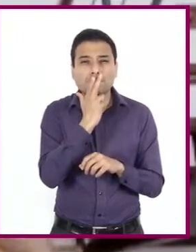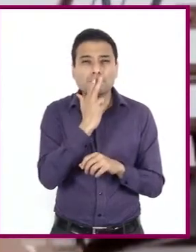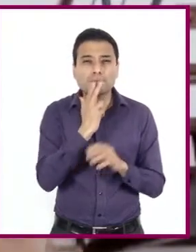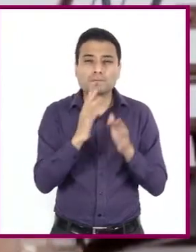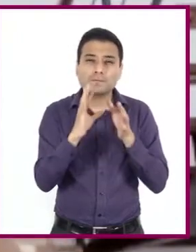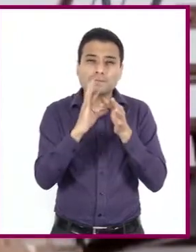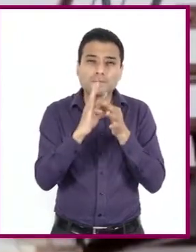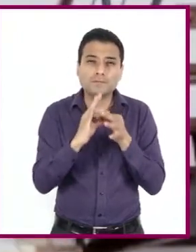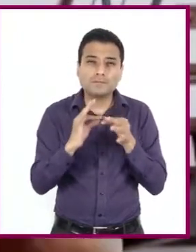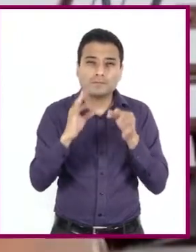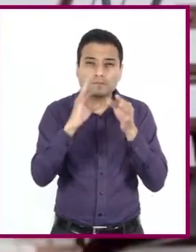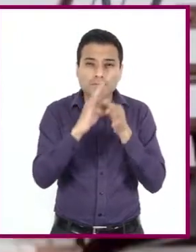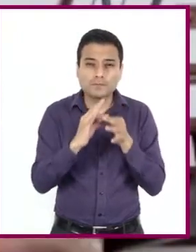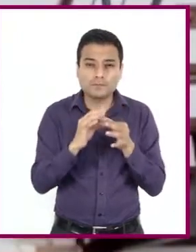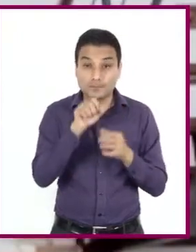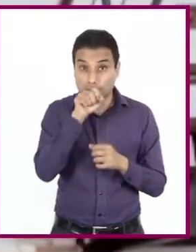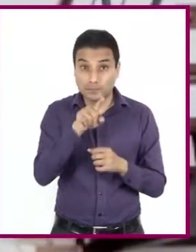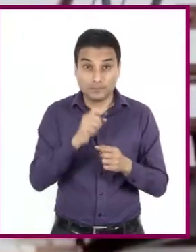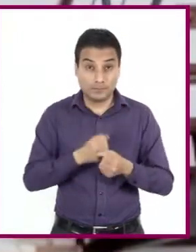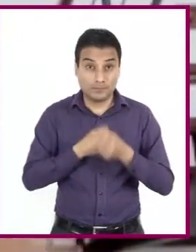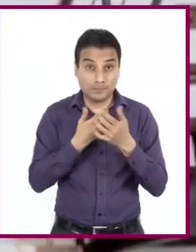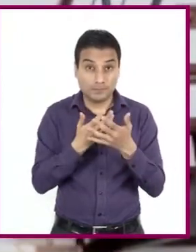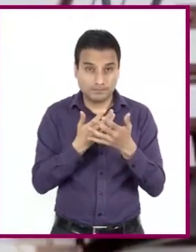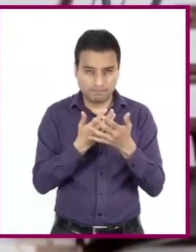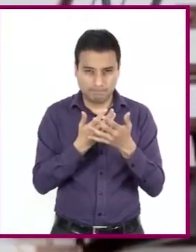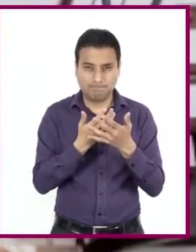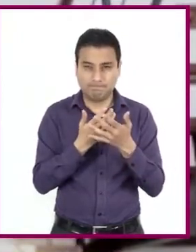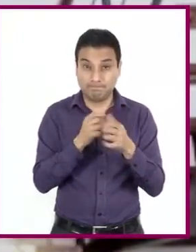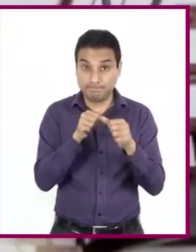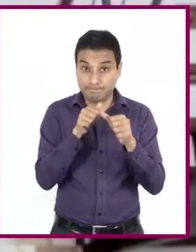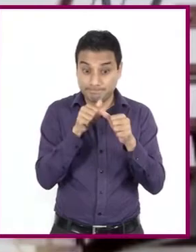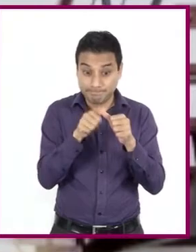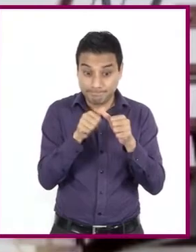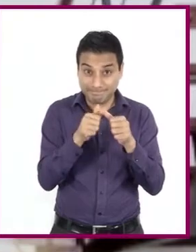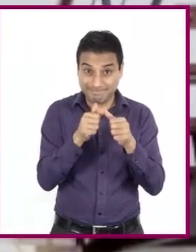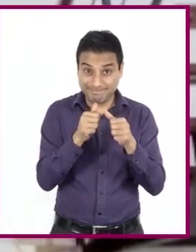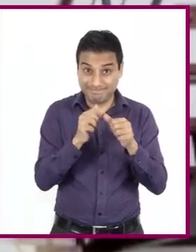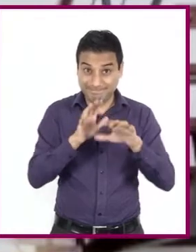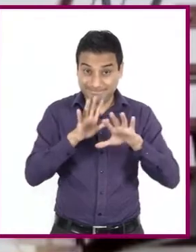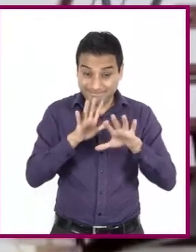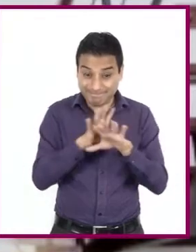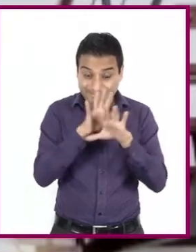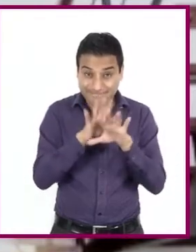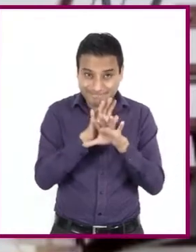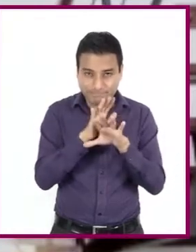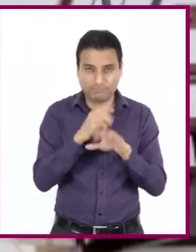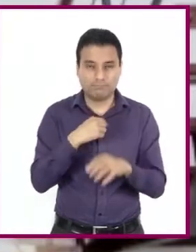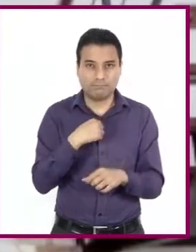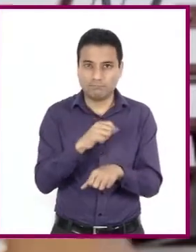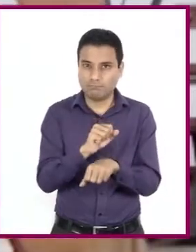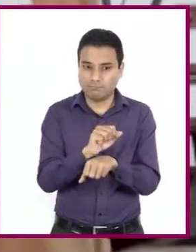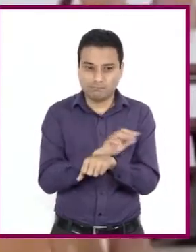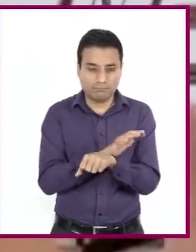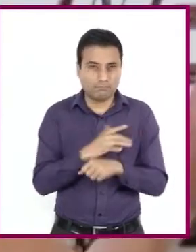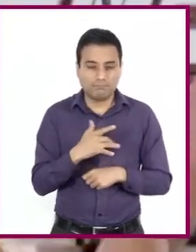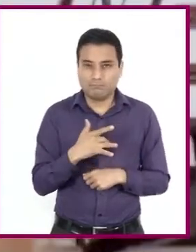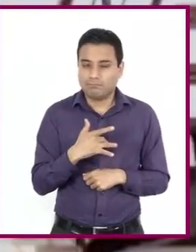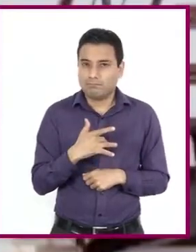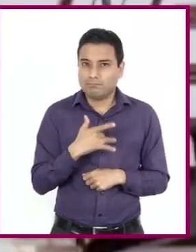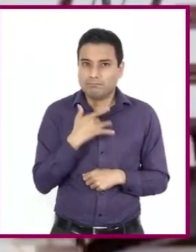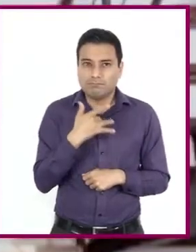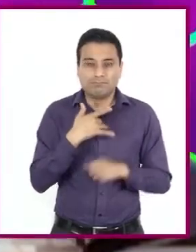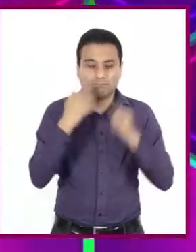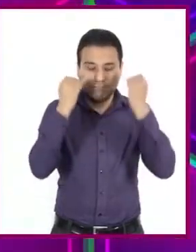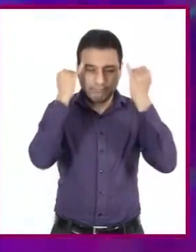Un mismo poema puesto con distintas familias de letra nos va a producir emociones, sensaciones e